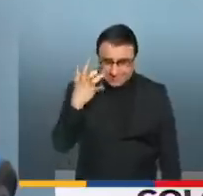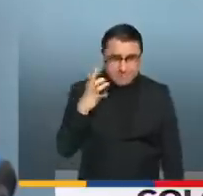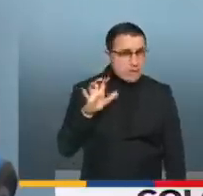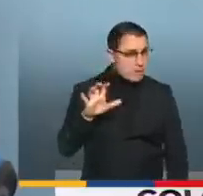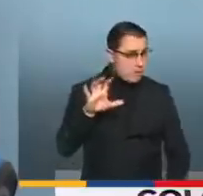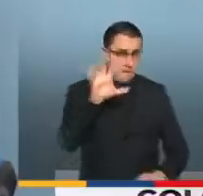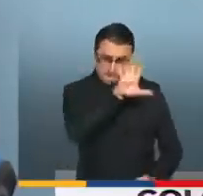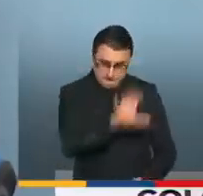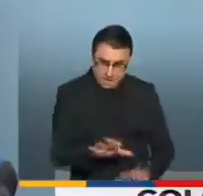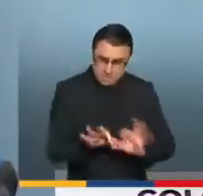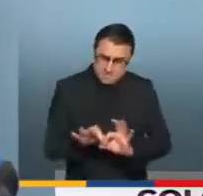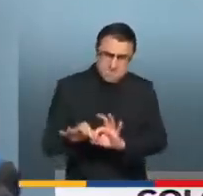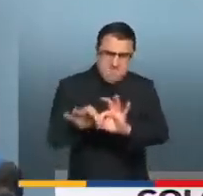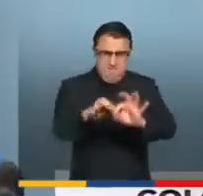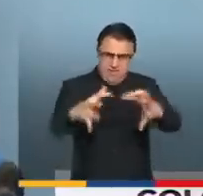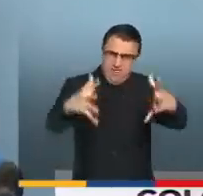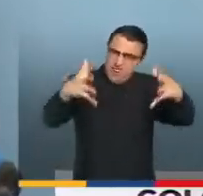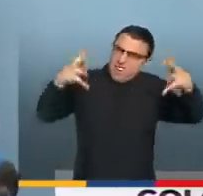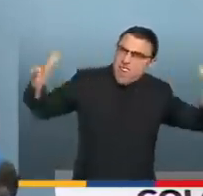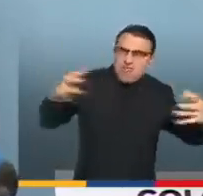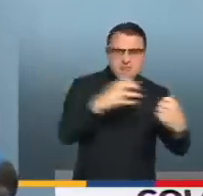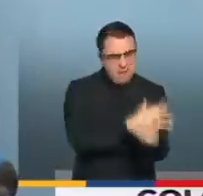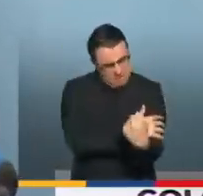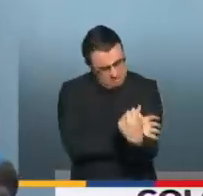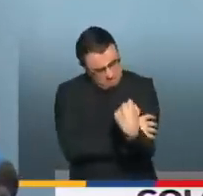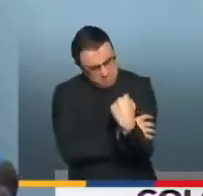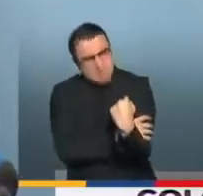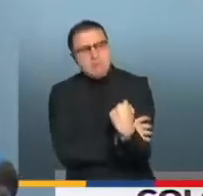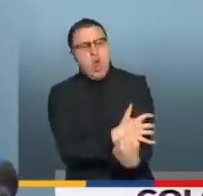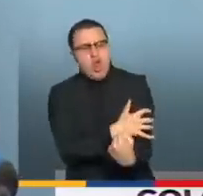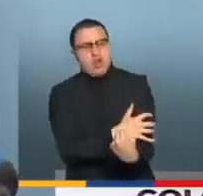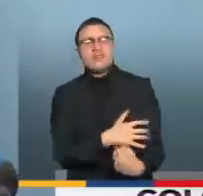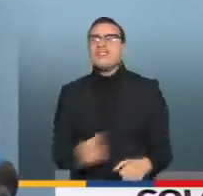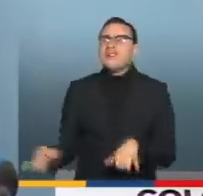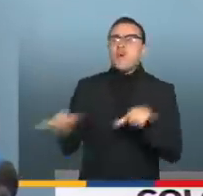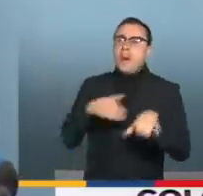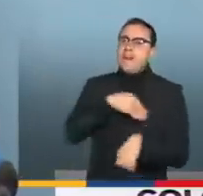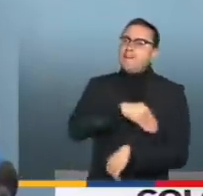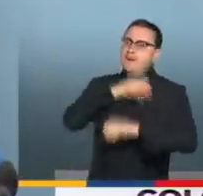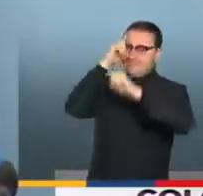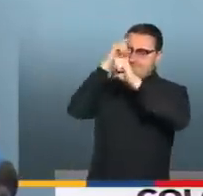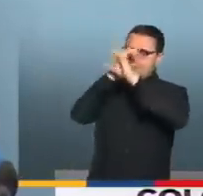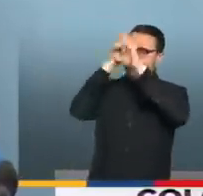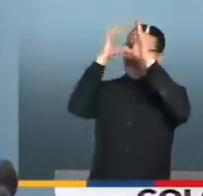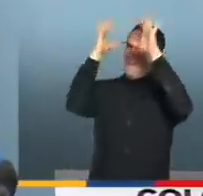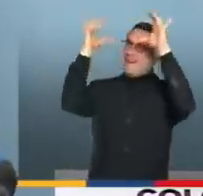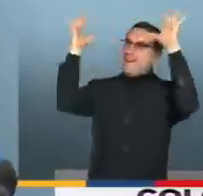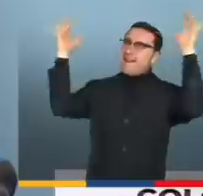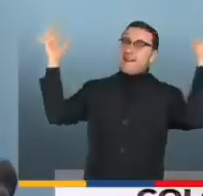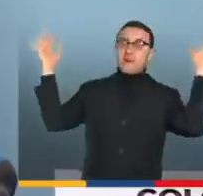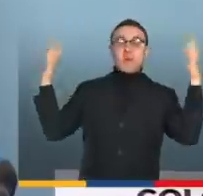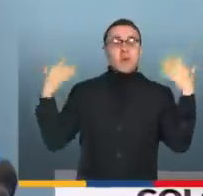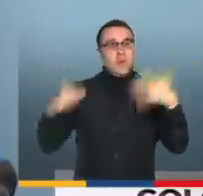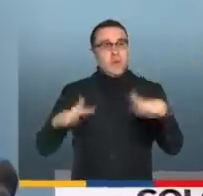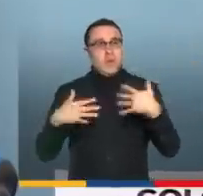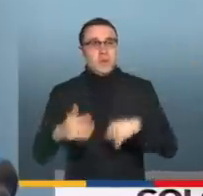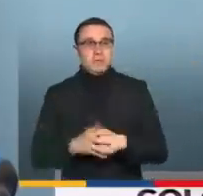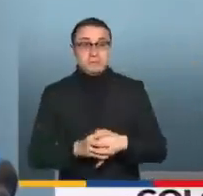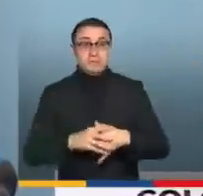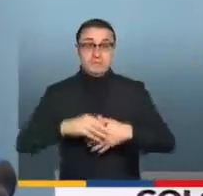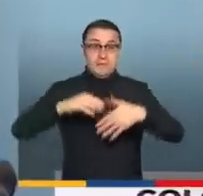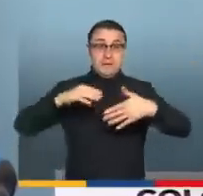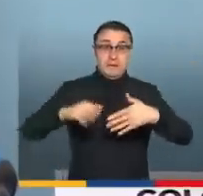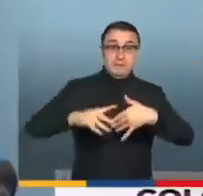nación, poderosa, como la soñó Bolívar, con un pie en el